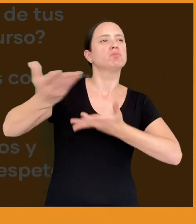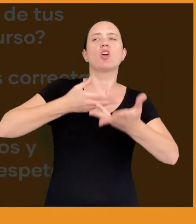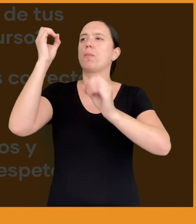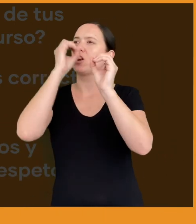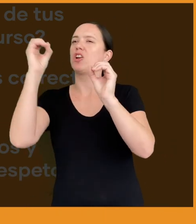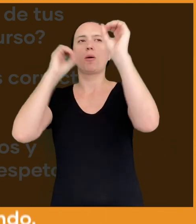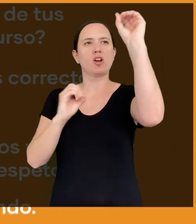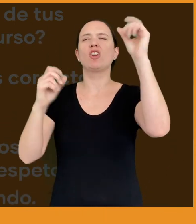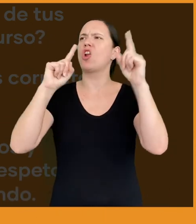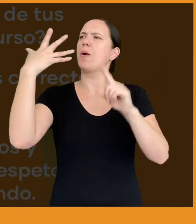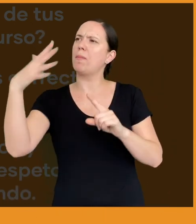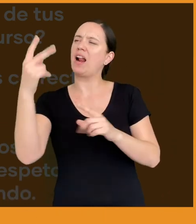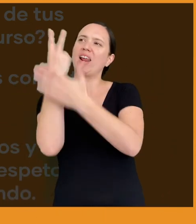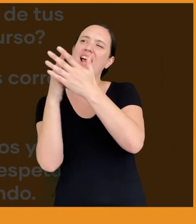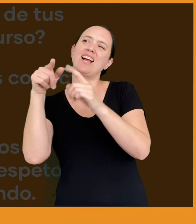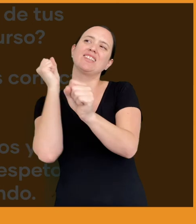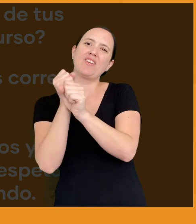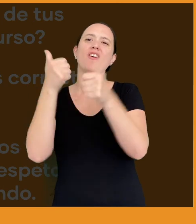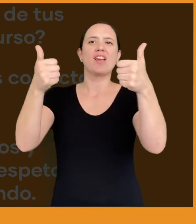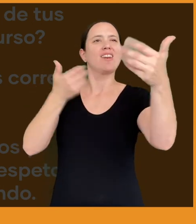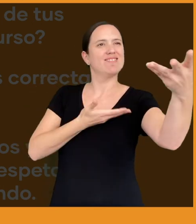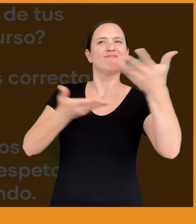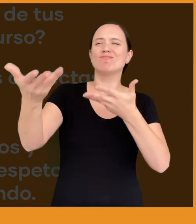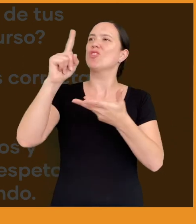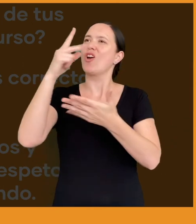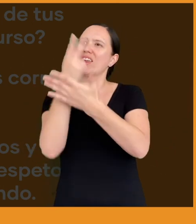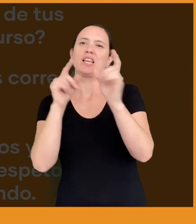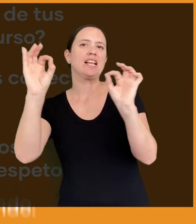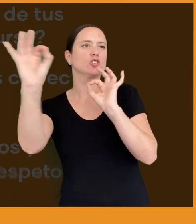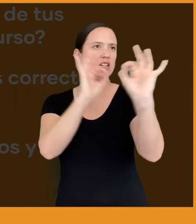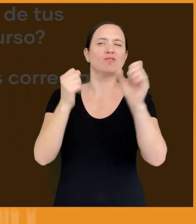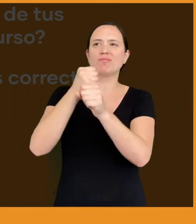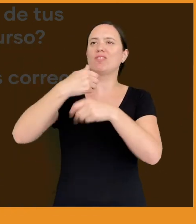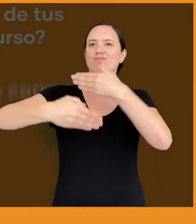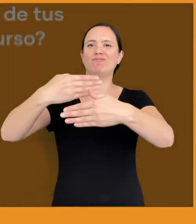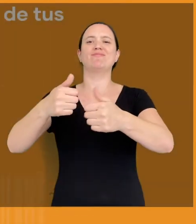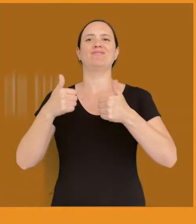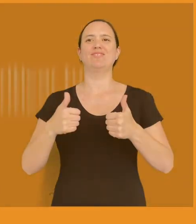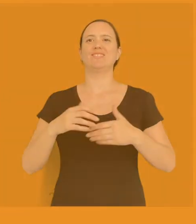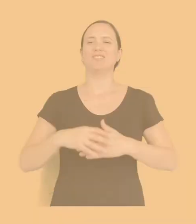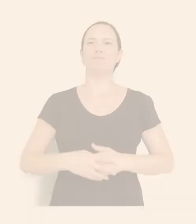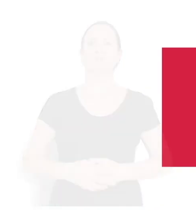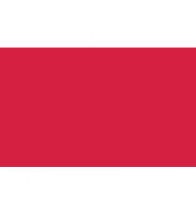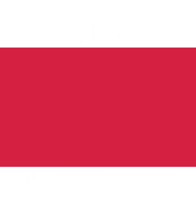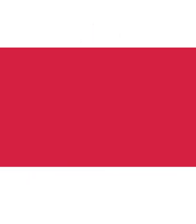tolerancia y utilizando fundamentos personales a través del lenguaje artístico.